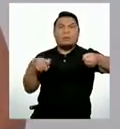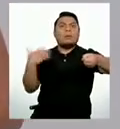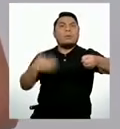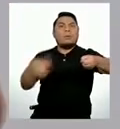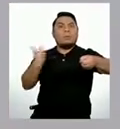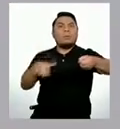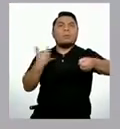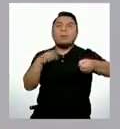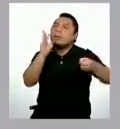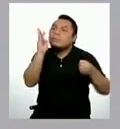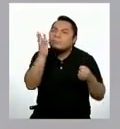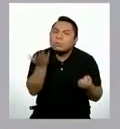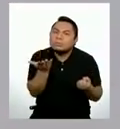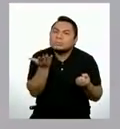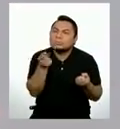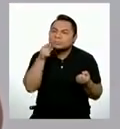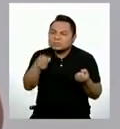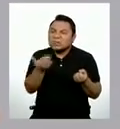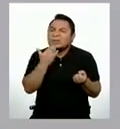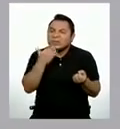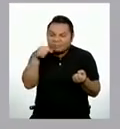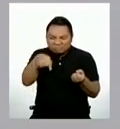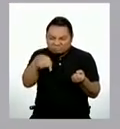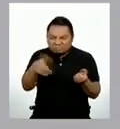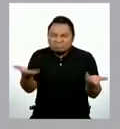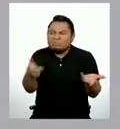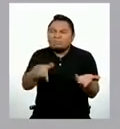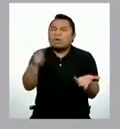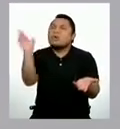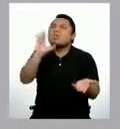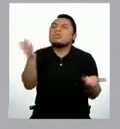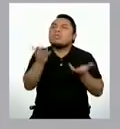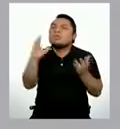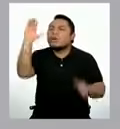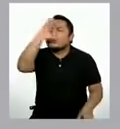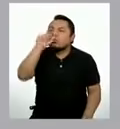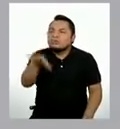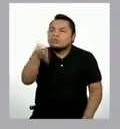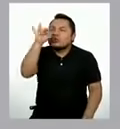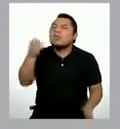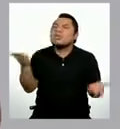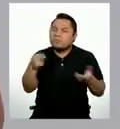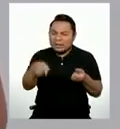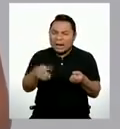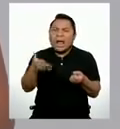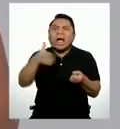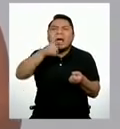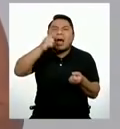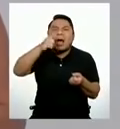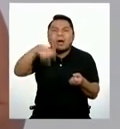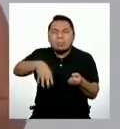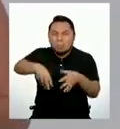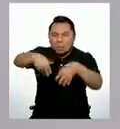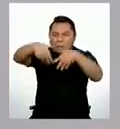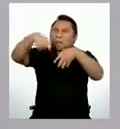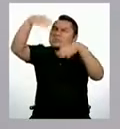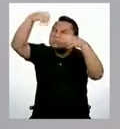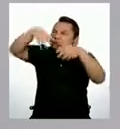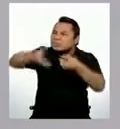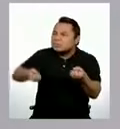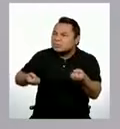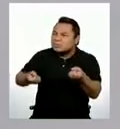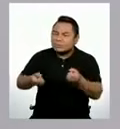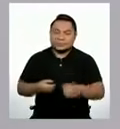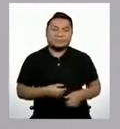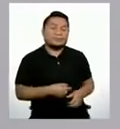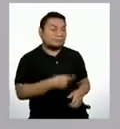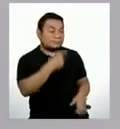¡Esposo! ¡Pero qué son estas criaturas! ¡Dónde las encontraste! ¡Están mojadas! ¡Ha llovido! El